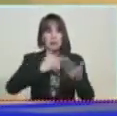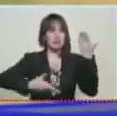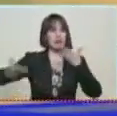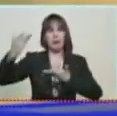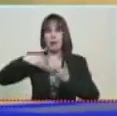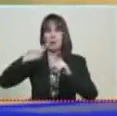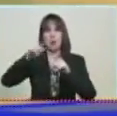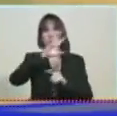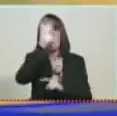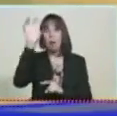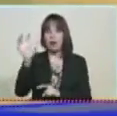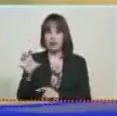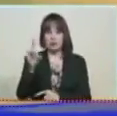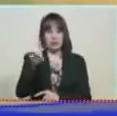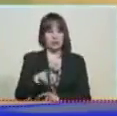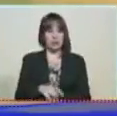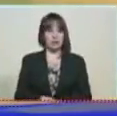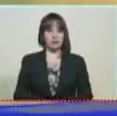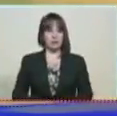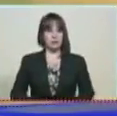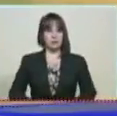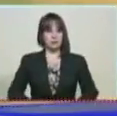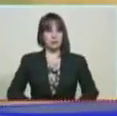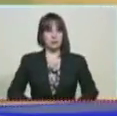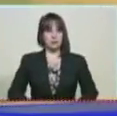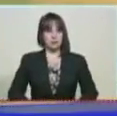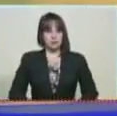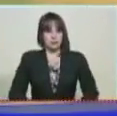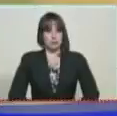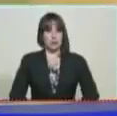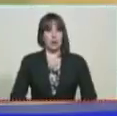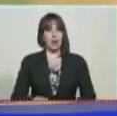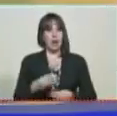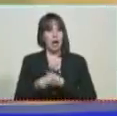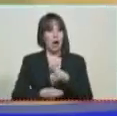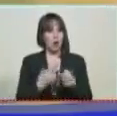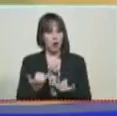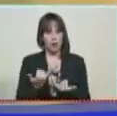país. Hemos venido sustentando eso.